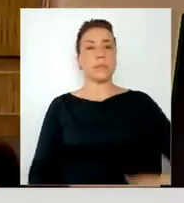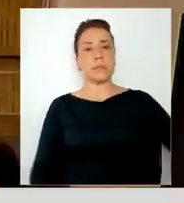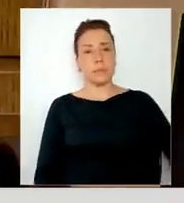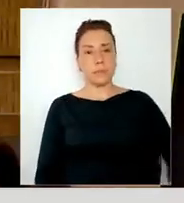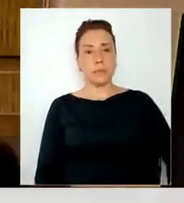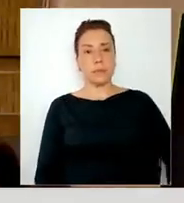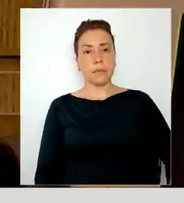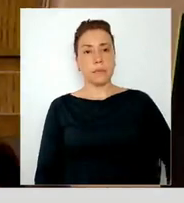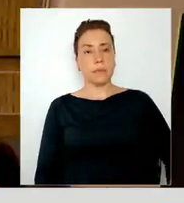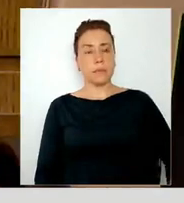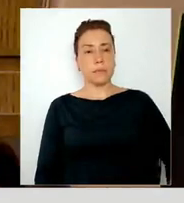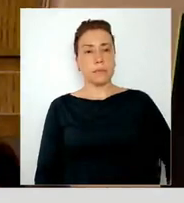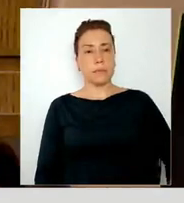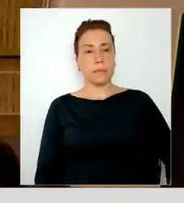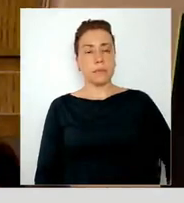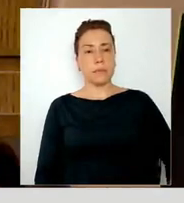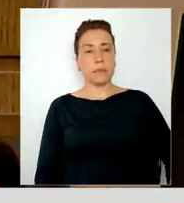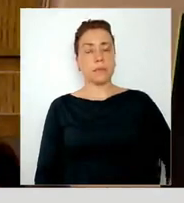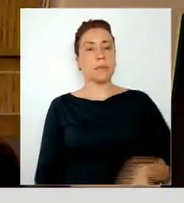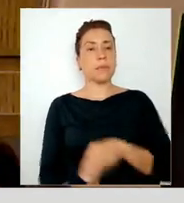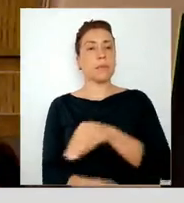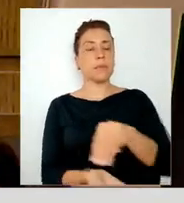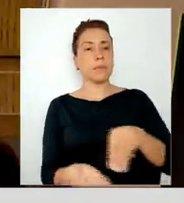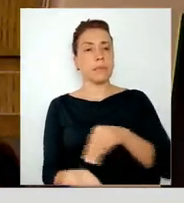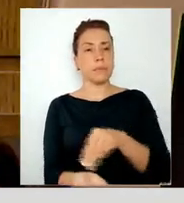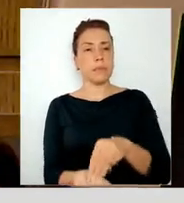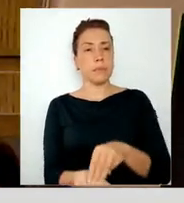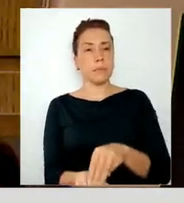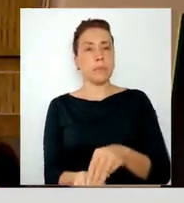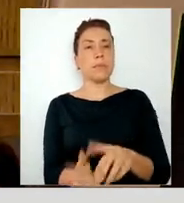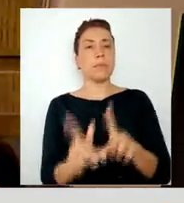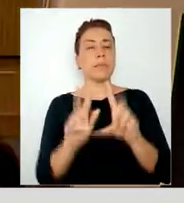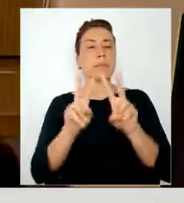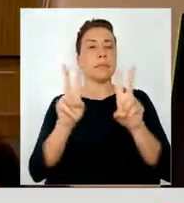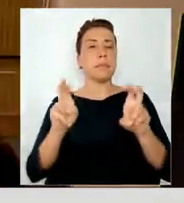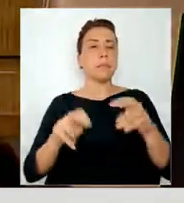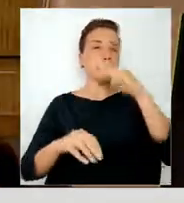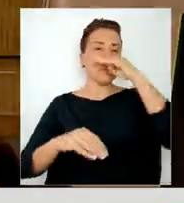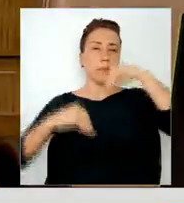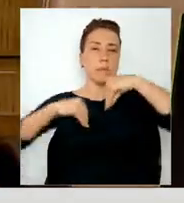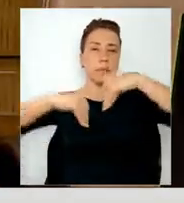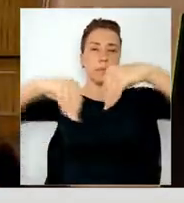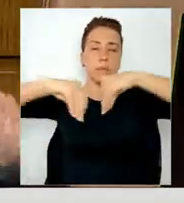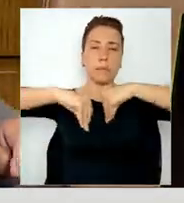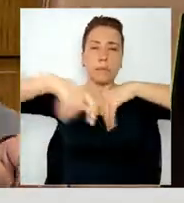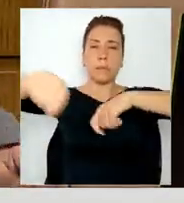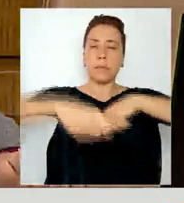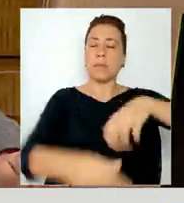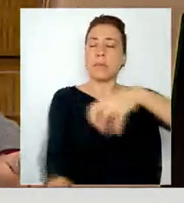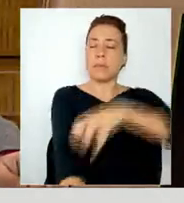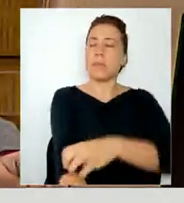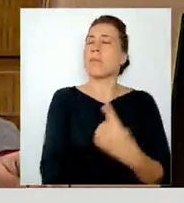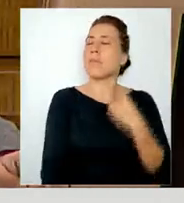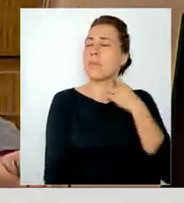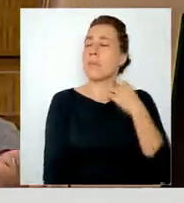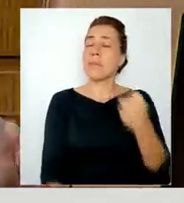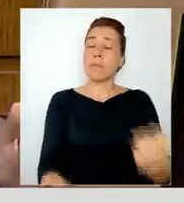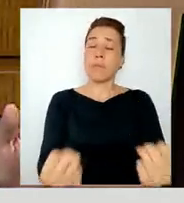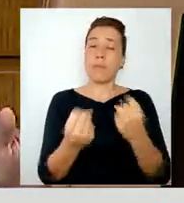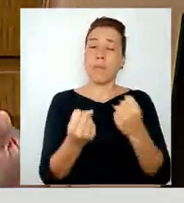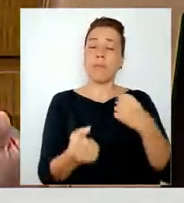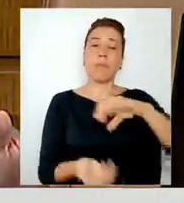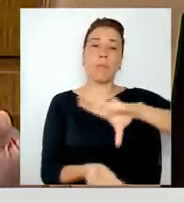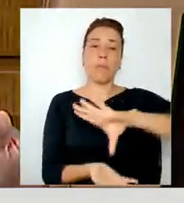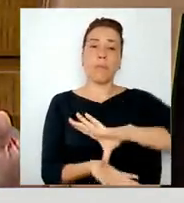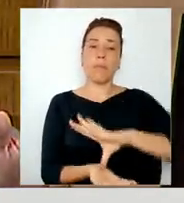la región del maule ha sido en materia agrícola la región más afectada del país esto es